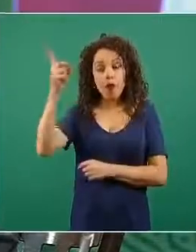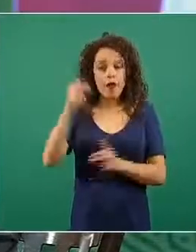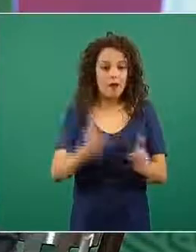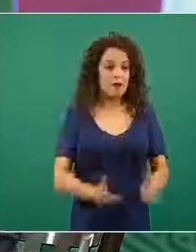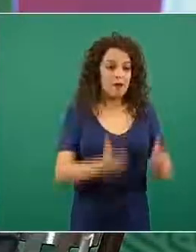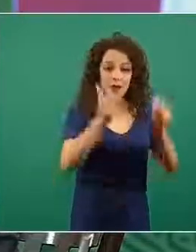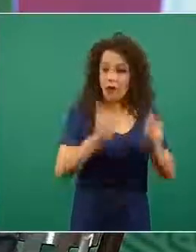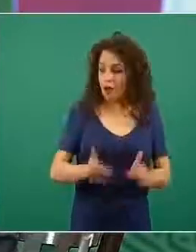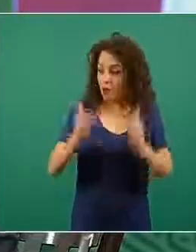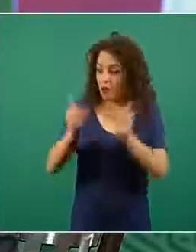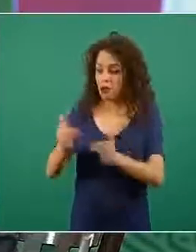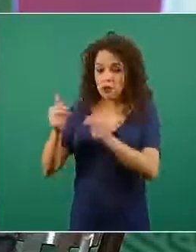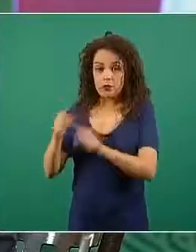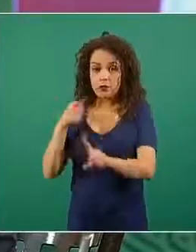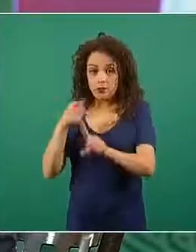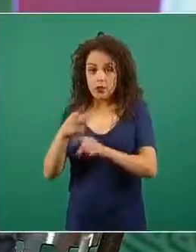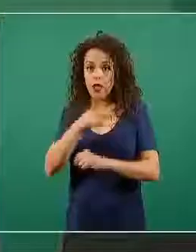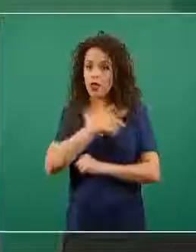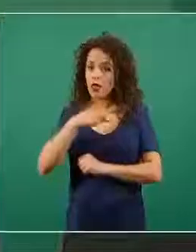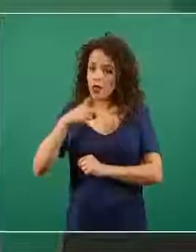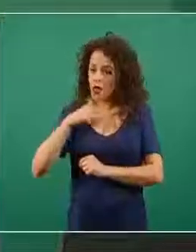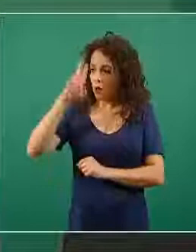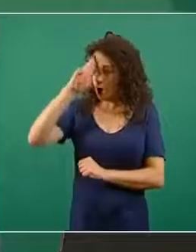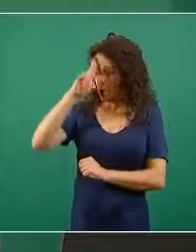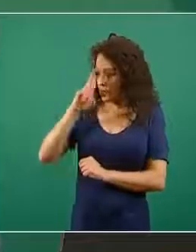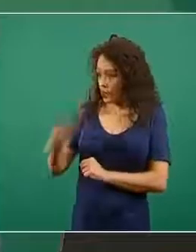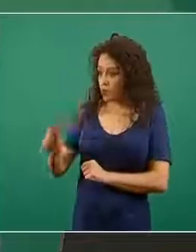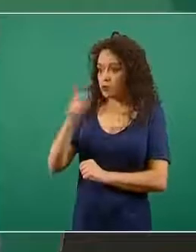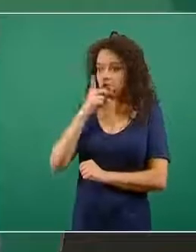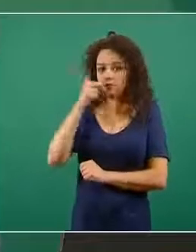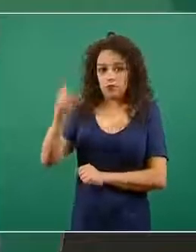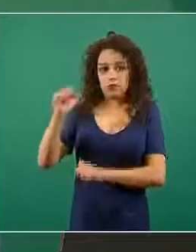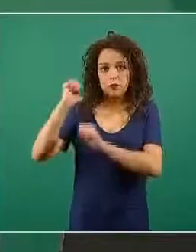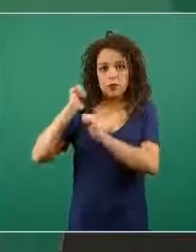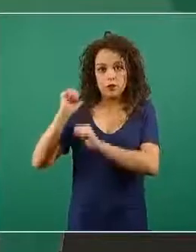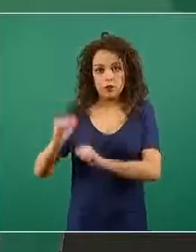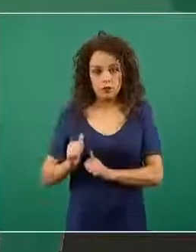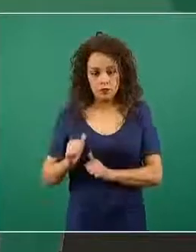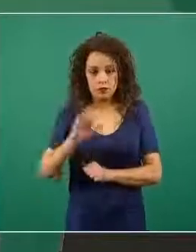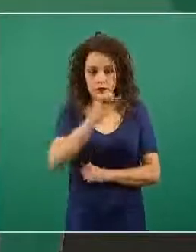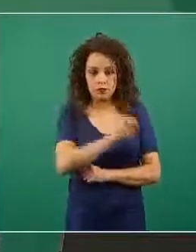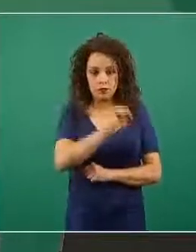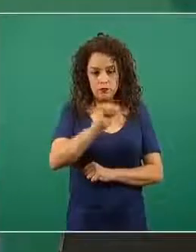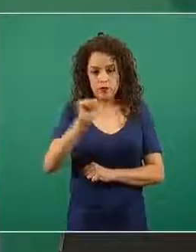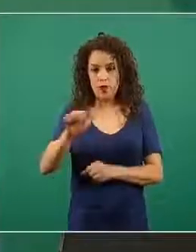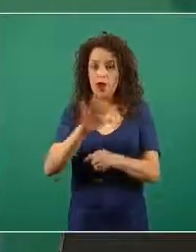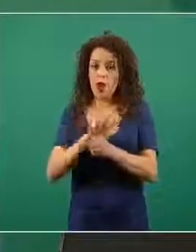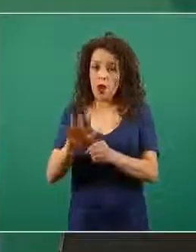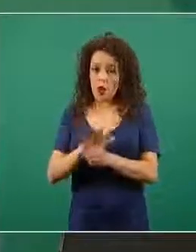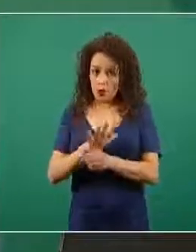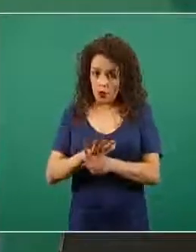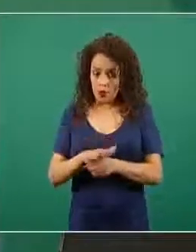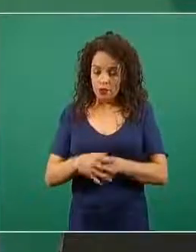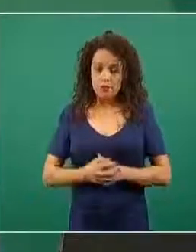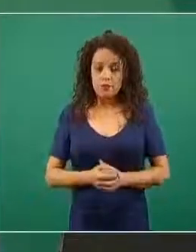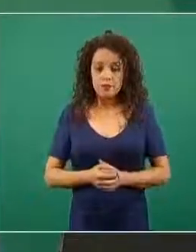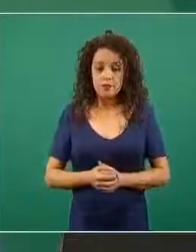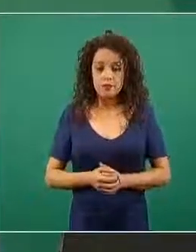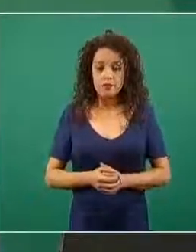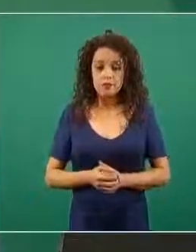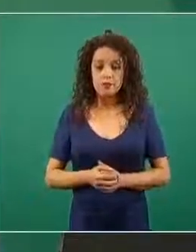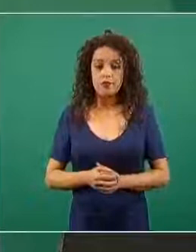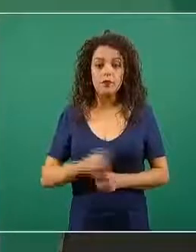establecimientos, respetar lo que defina la autoridad sanitaria local, ventilar